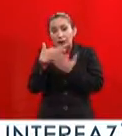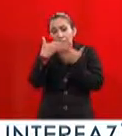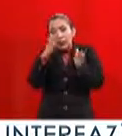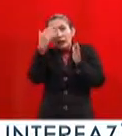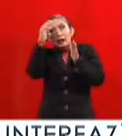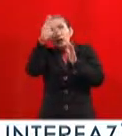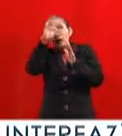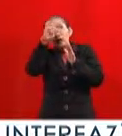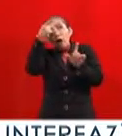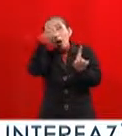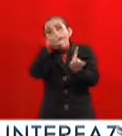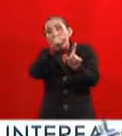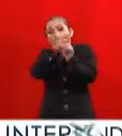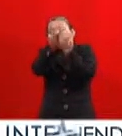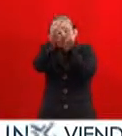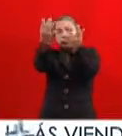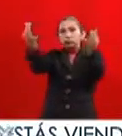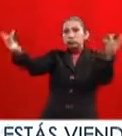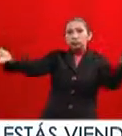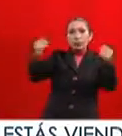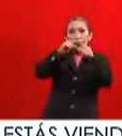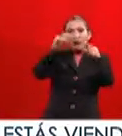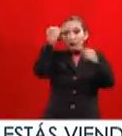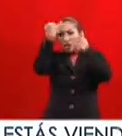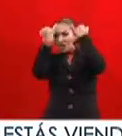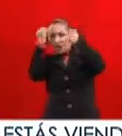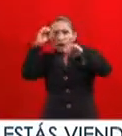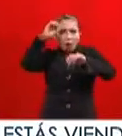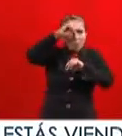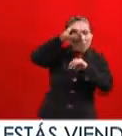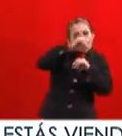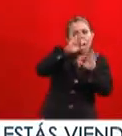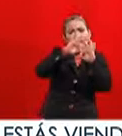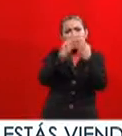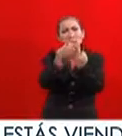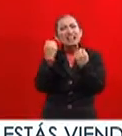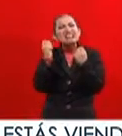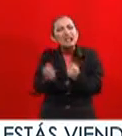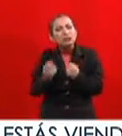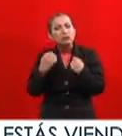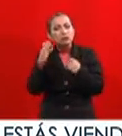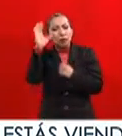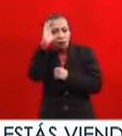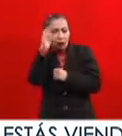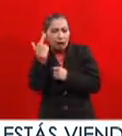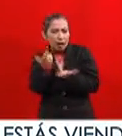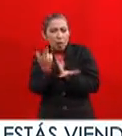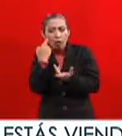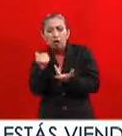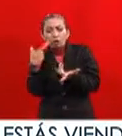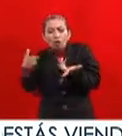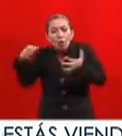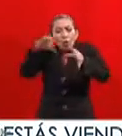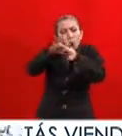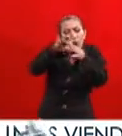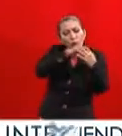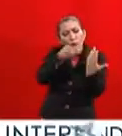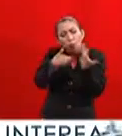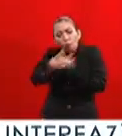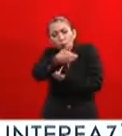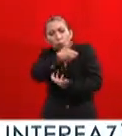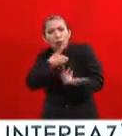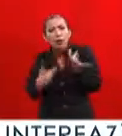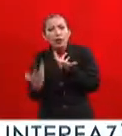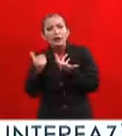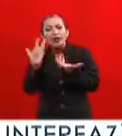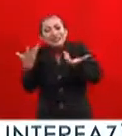esa noción nos plantea la idea de múltiples visiones y perspectivas y modos de entender la cultura y la necesidad de su diálogo, el